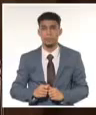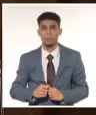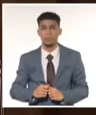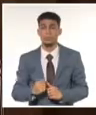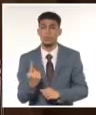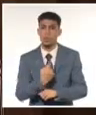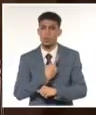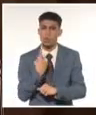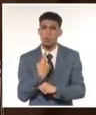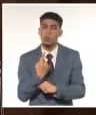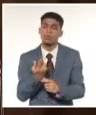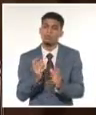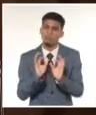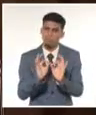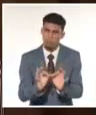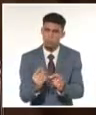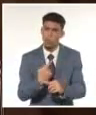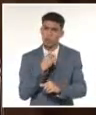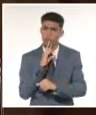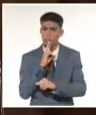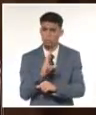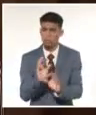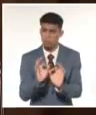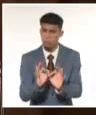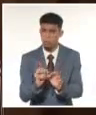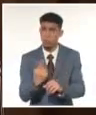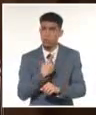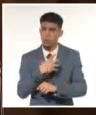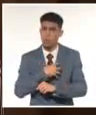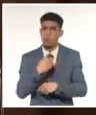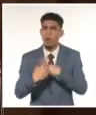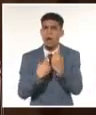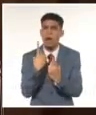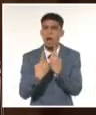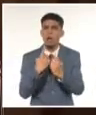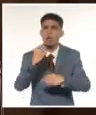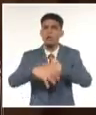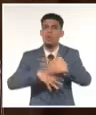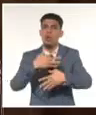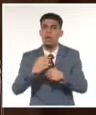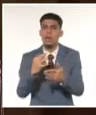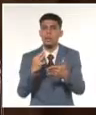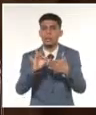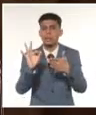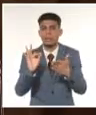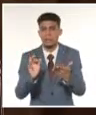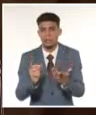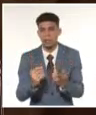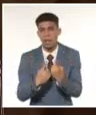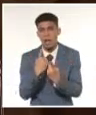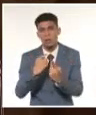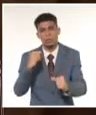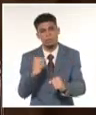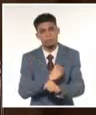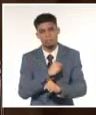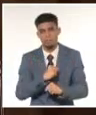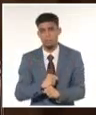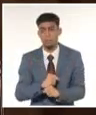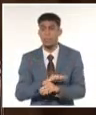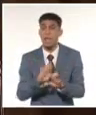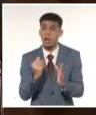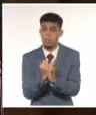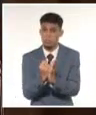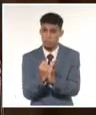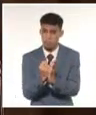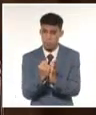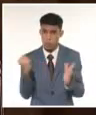Tuvimos un gran problema y es una crítica que debemos hacernos porque parte de una distorsión. Se aprobó su creación sin